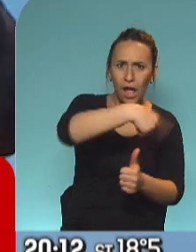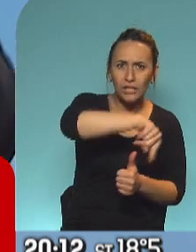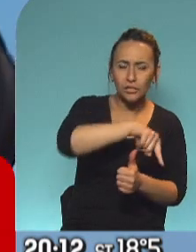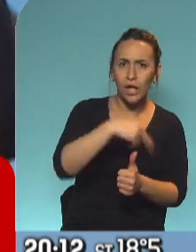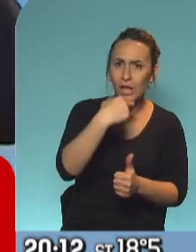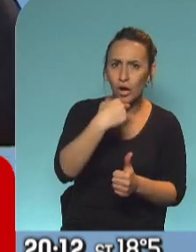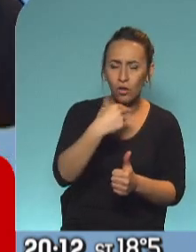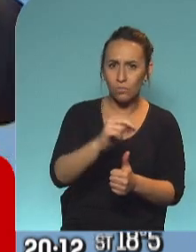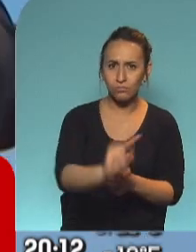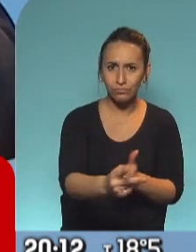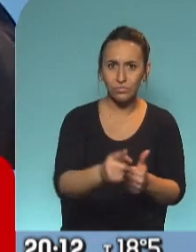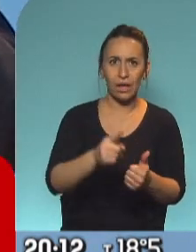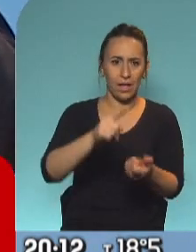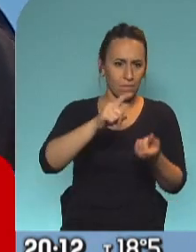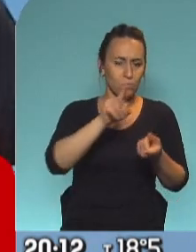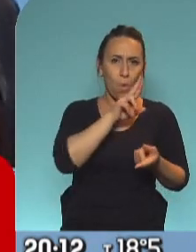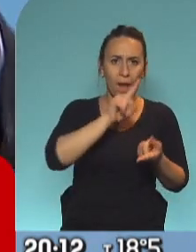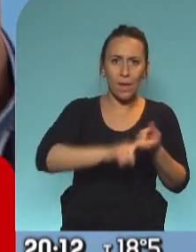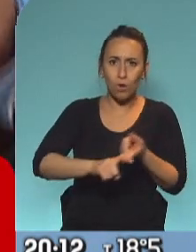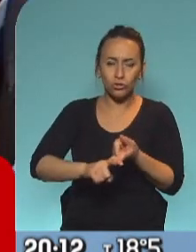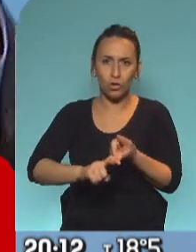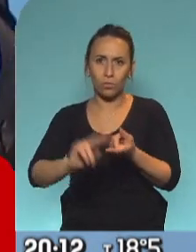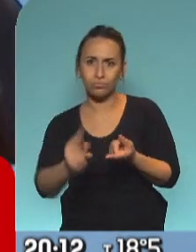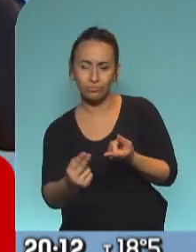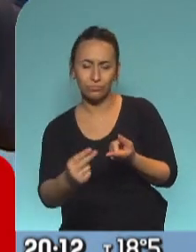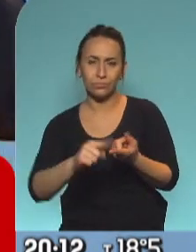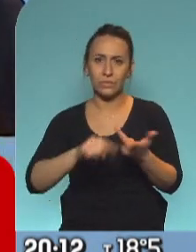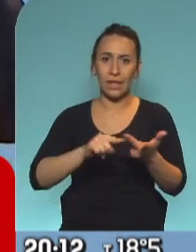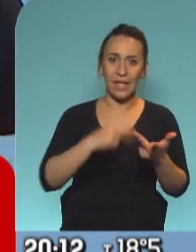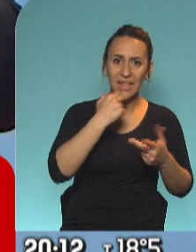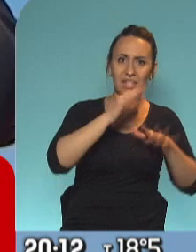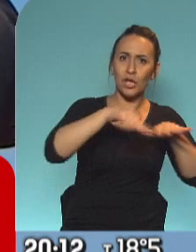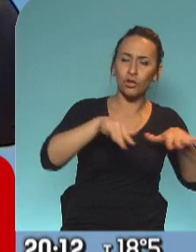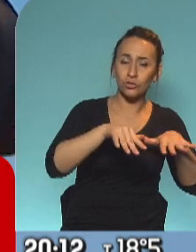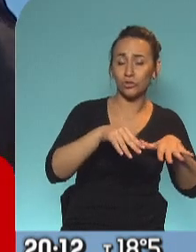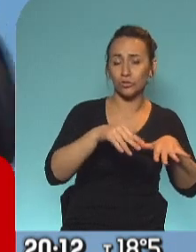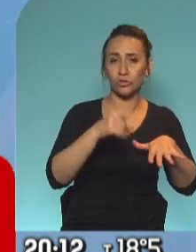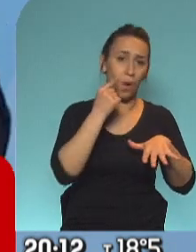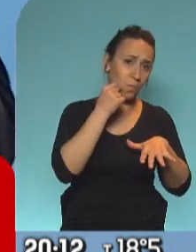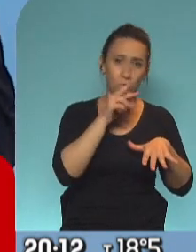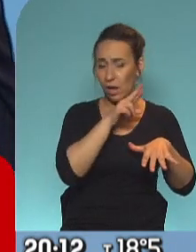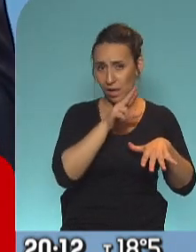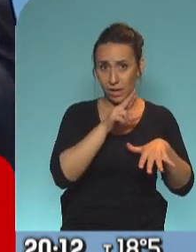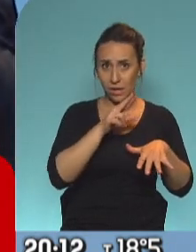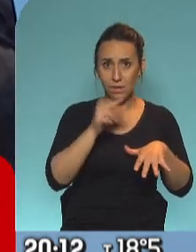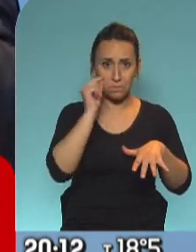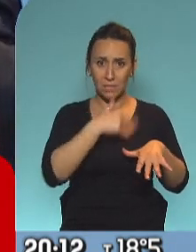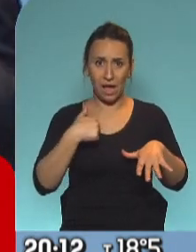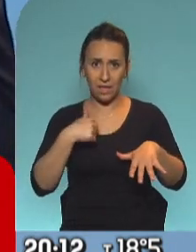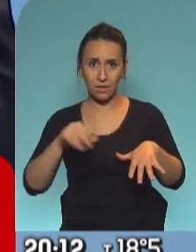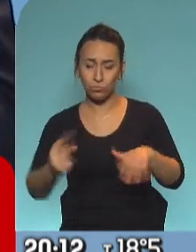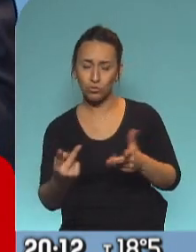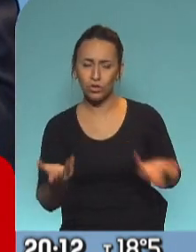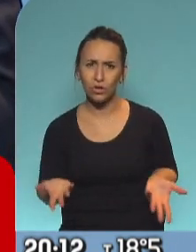a esposas que habían perdido sus esposos, a los hijos que habían perdido e hijas que habían perdido sus padres. Entonces es